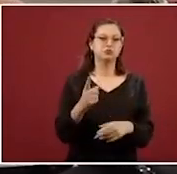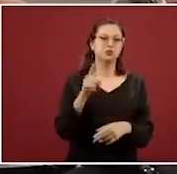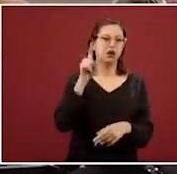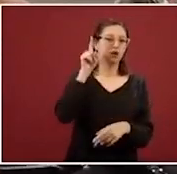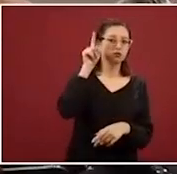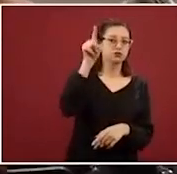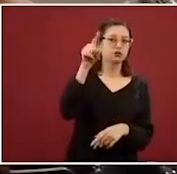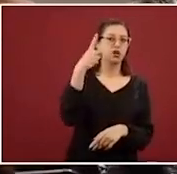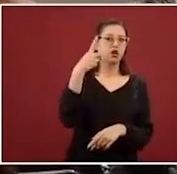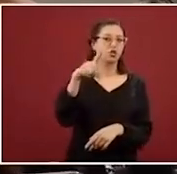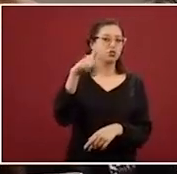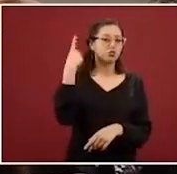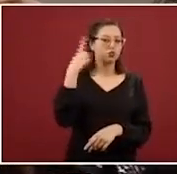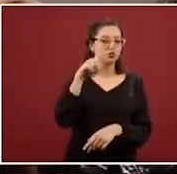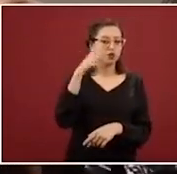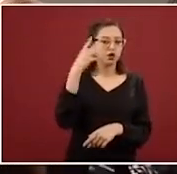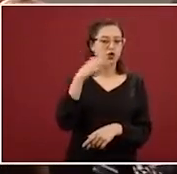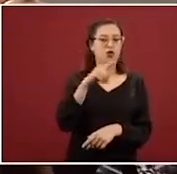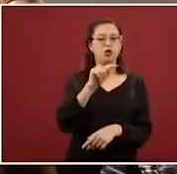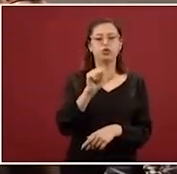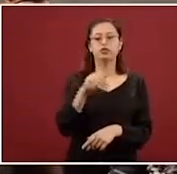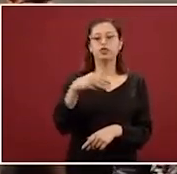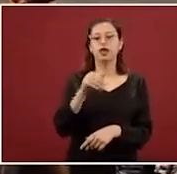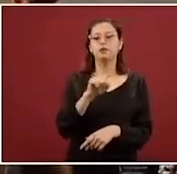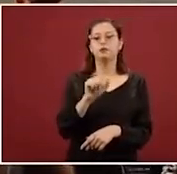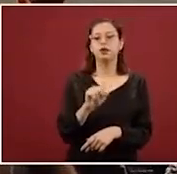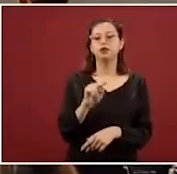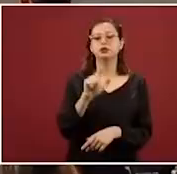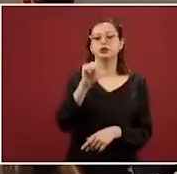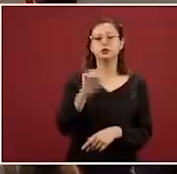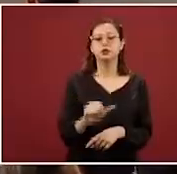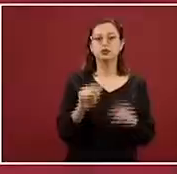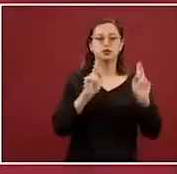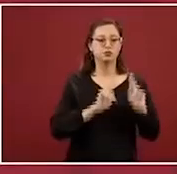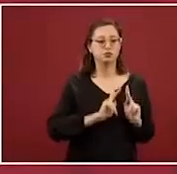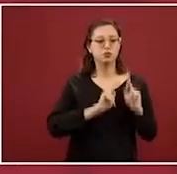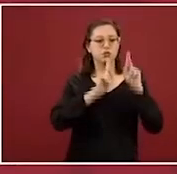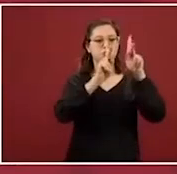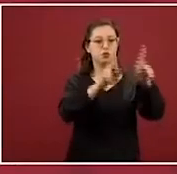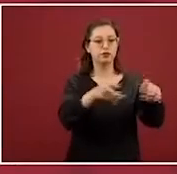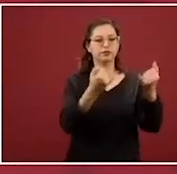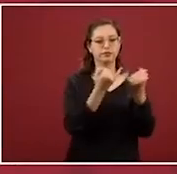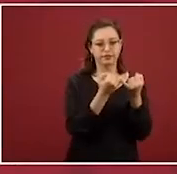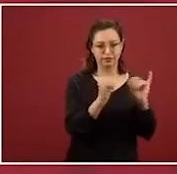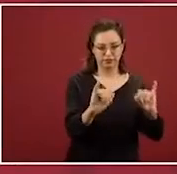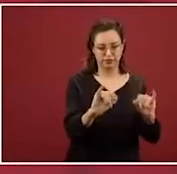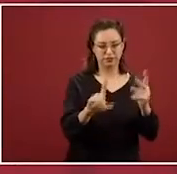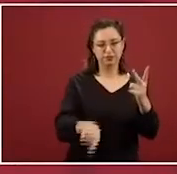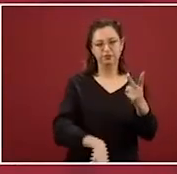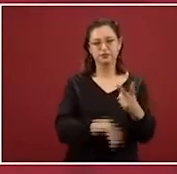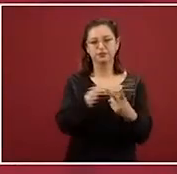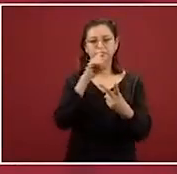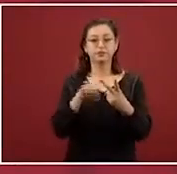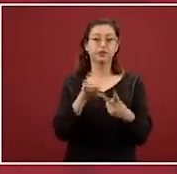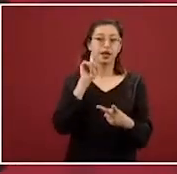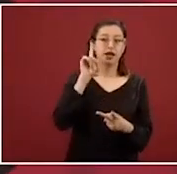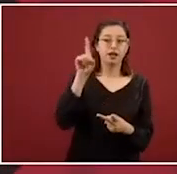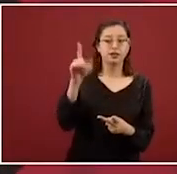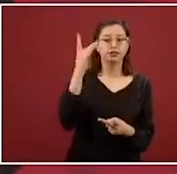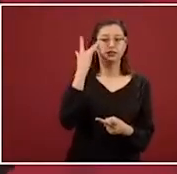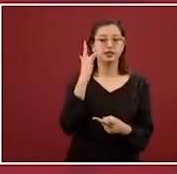Durango, en Tamazula, el avance en el aeropuerto de Santa